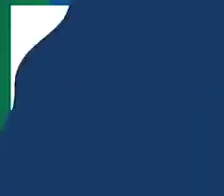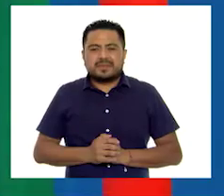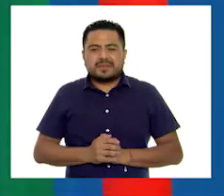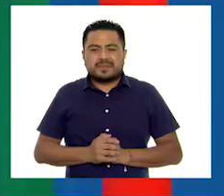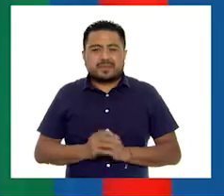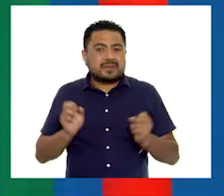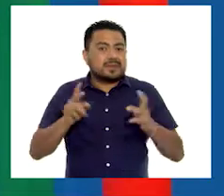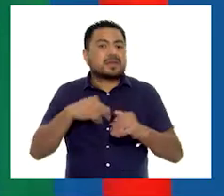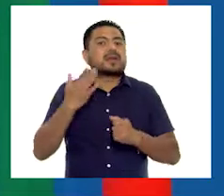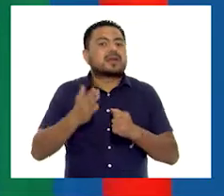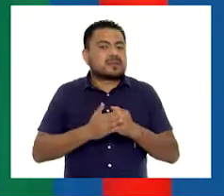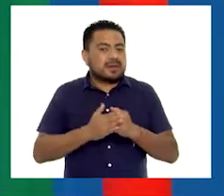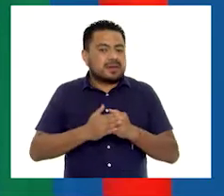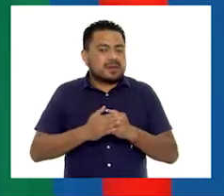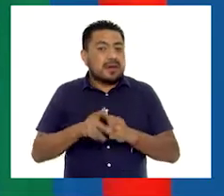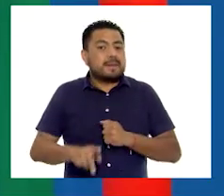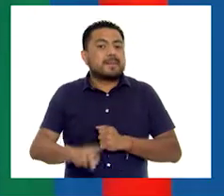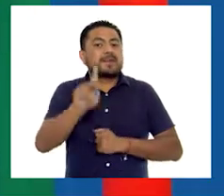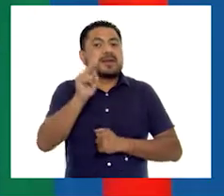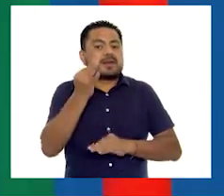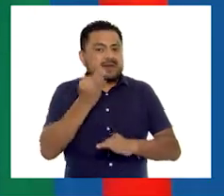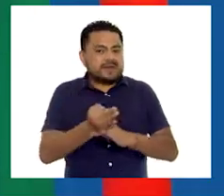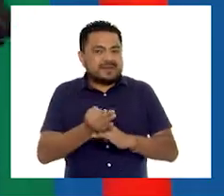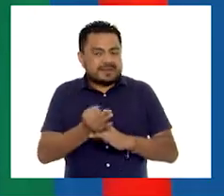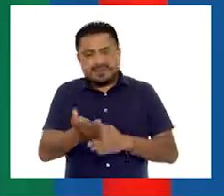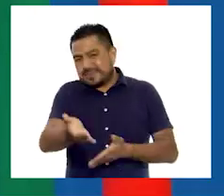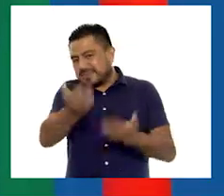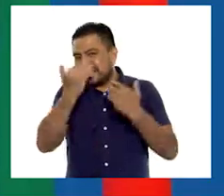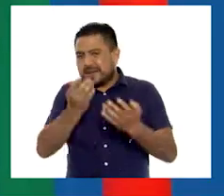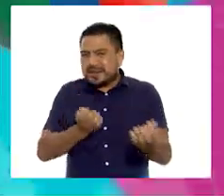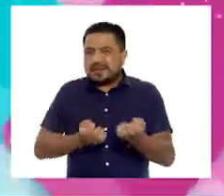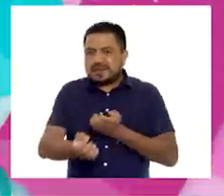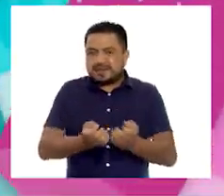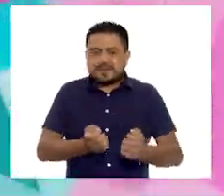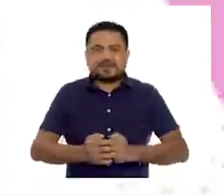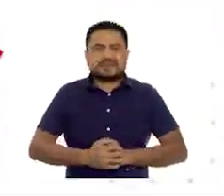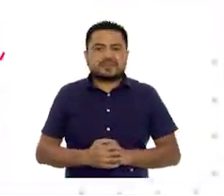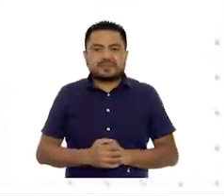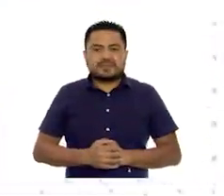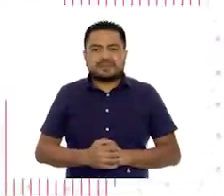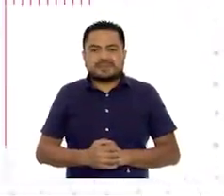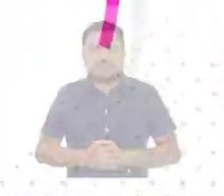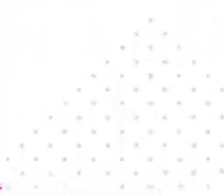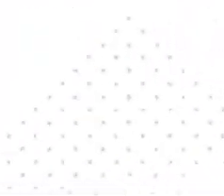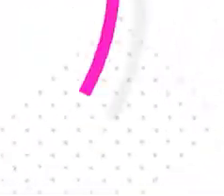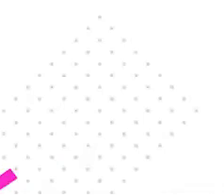Y nos vemos en la próxima. Pero antes, vamos a movernos un poco.